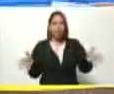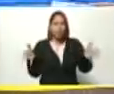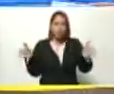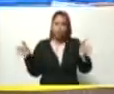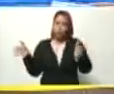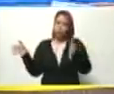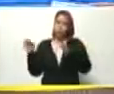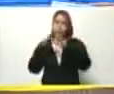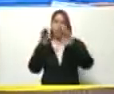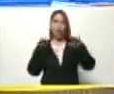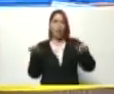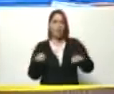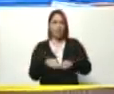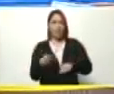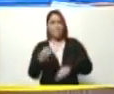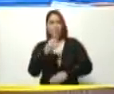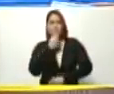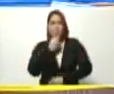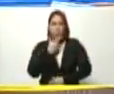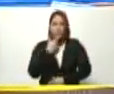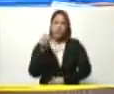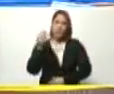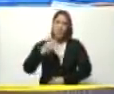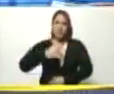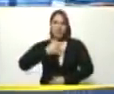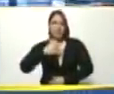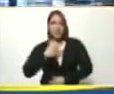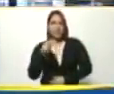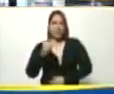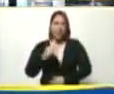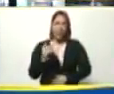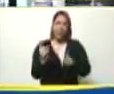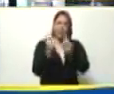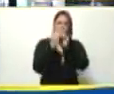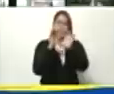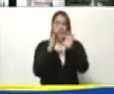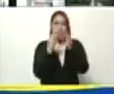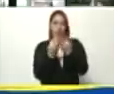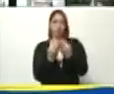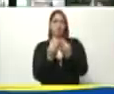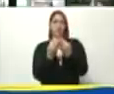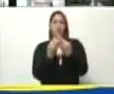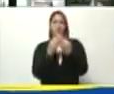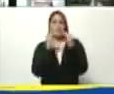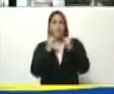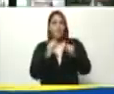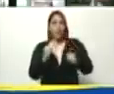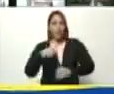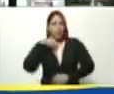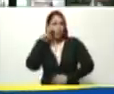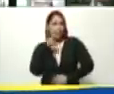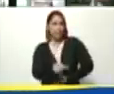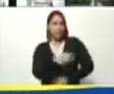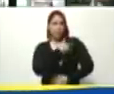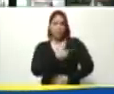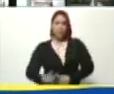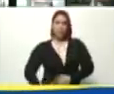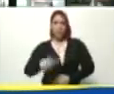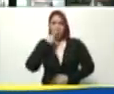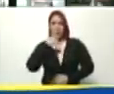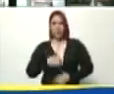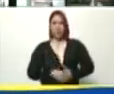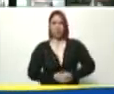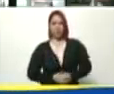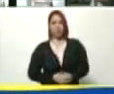más bonita, más sentida, más familiar y más feliz que he visto como presidente de la República. A